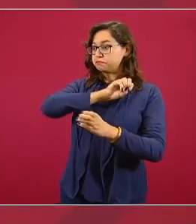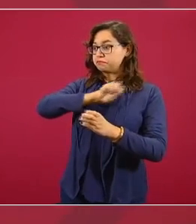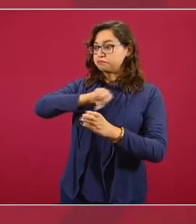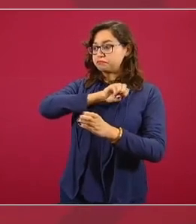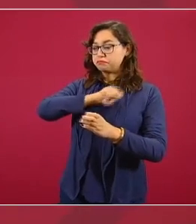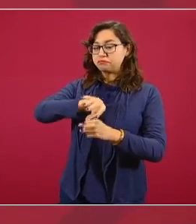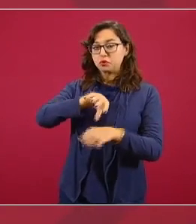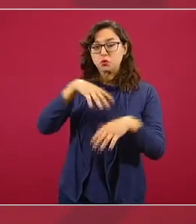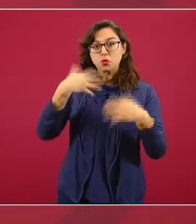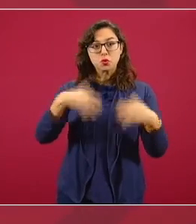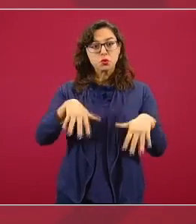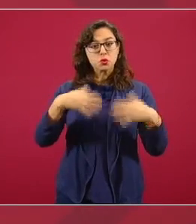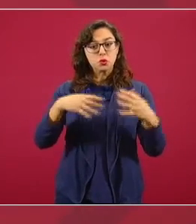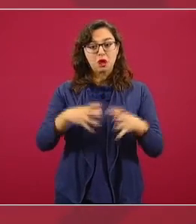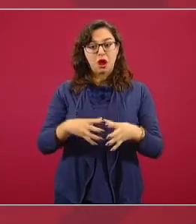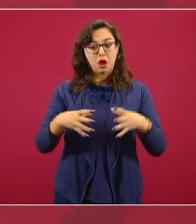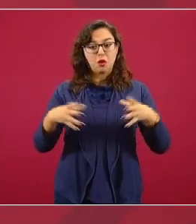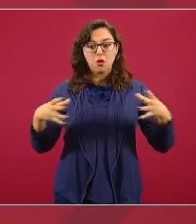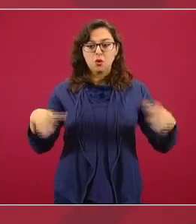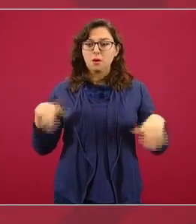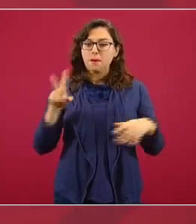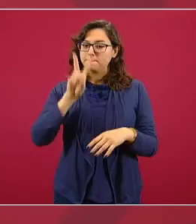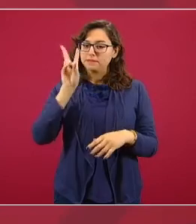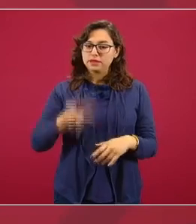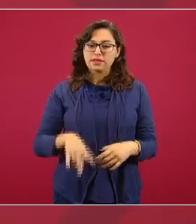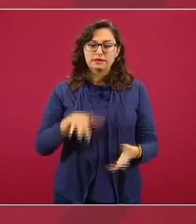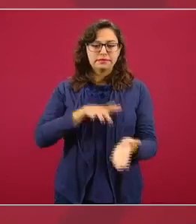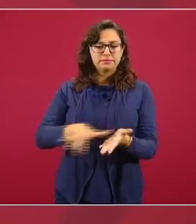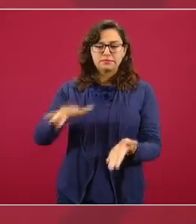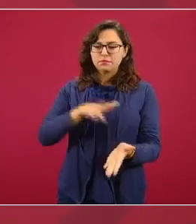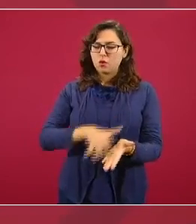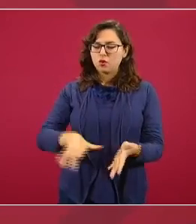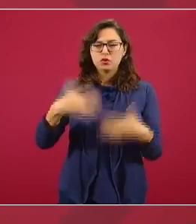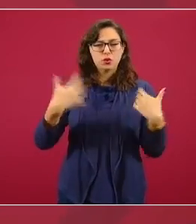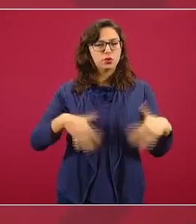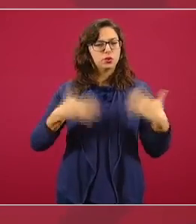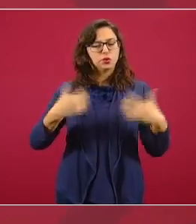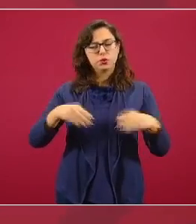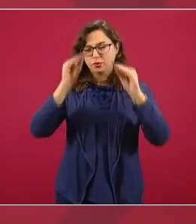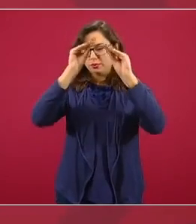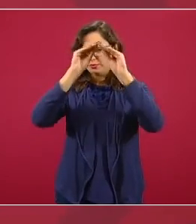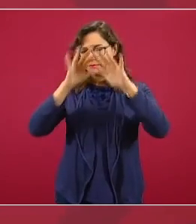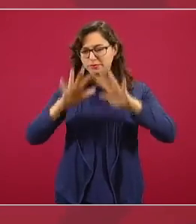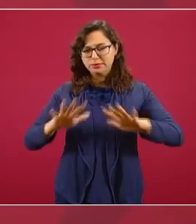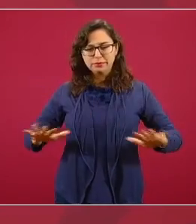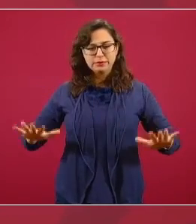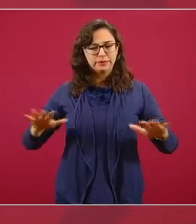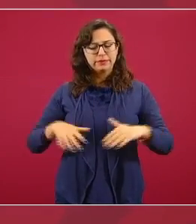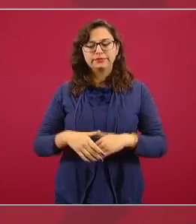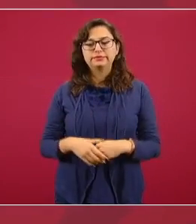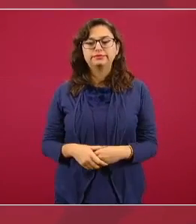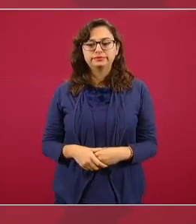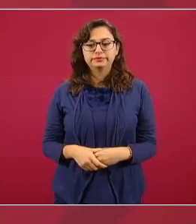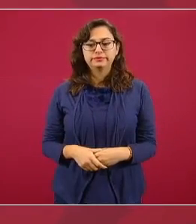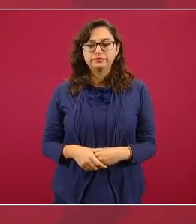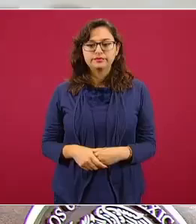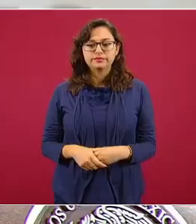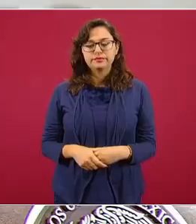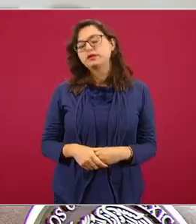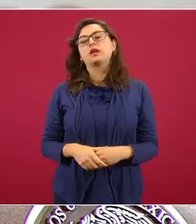un gran apoyo, es una bendición, y eso nos